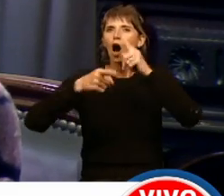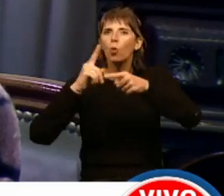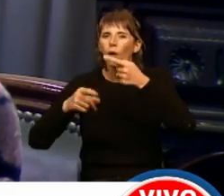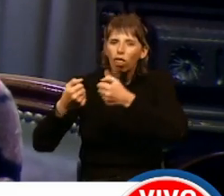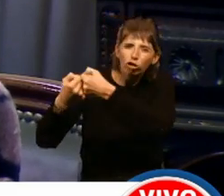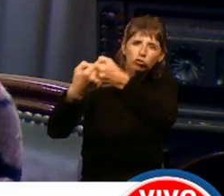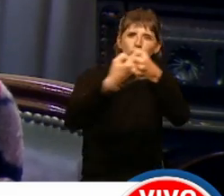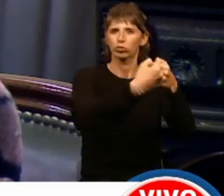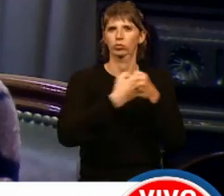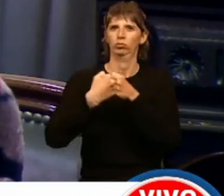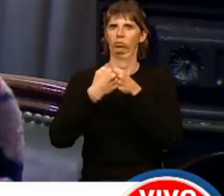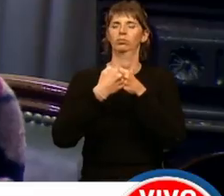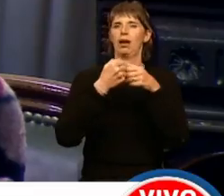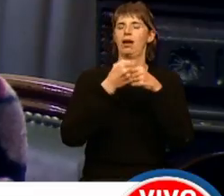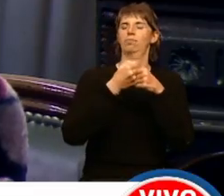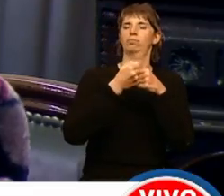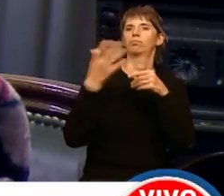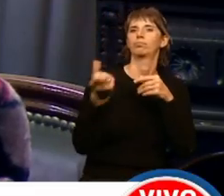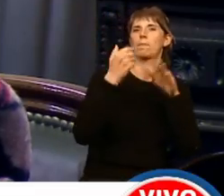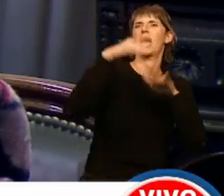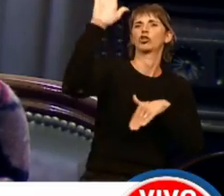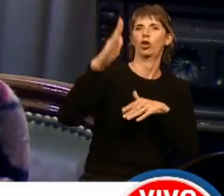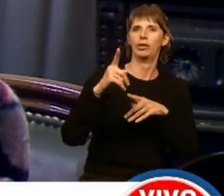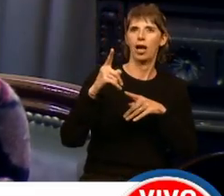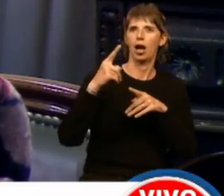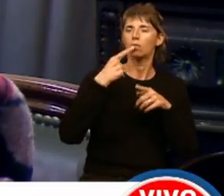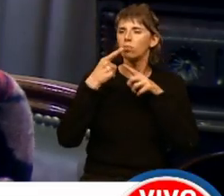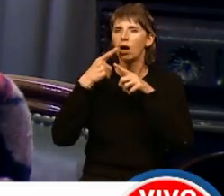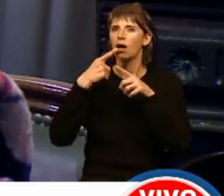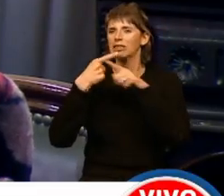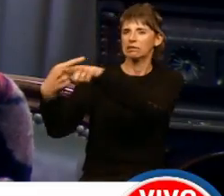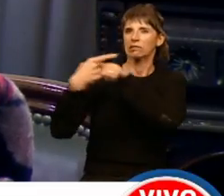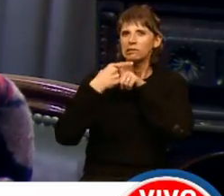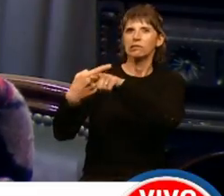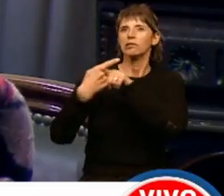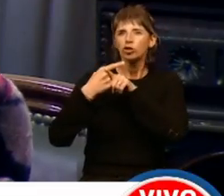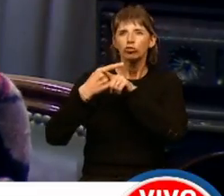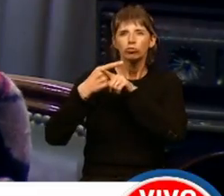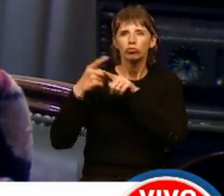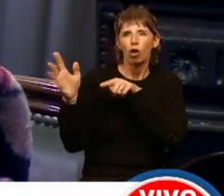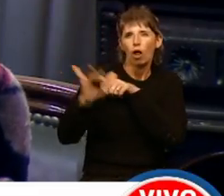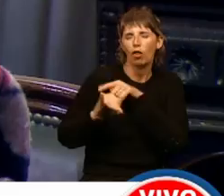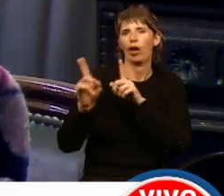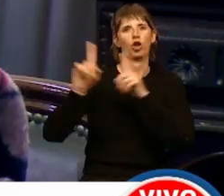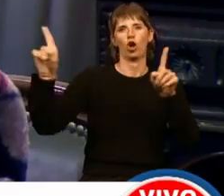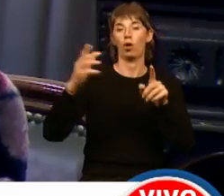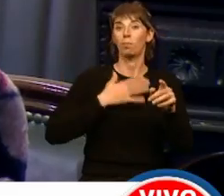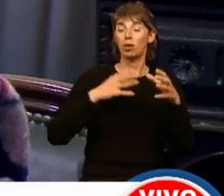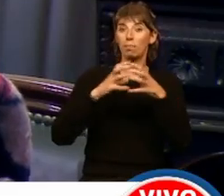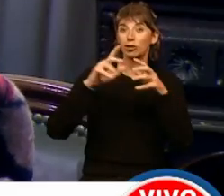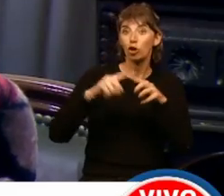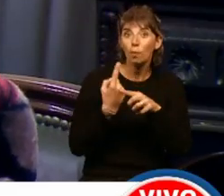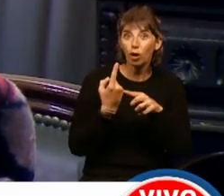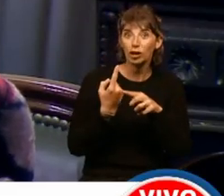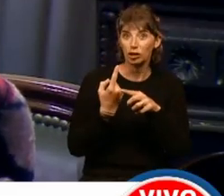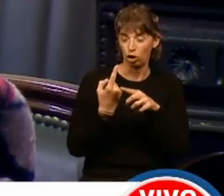consensos y no de la disputa permanente mi fuerza política distinta de la que hoy impulsa el